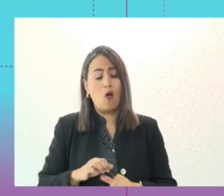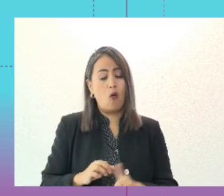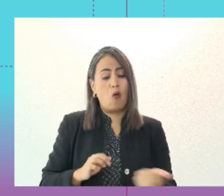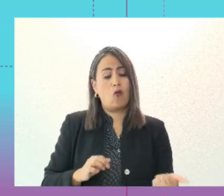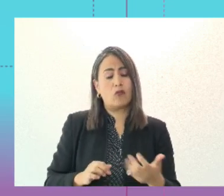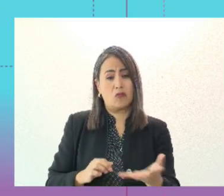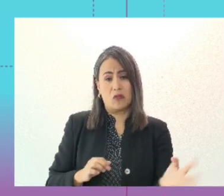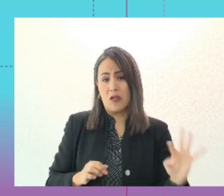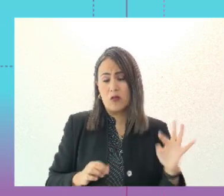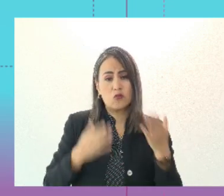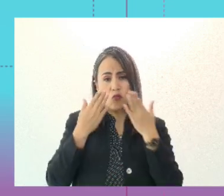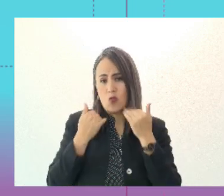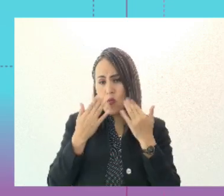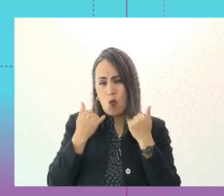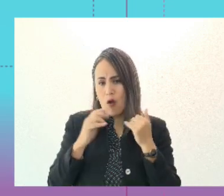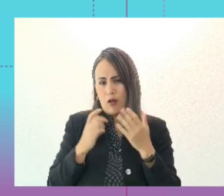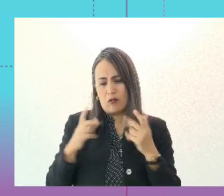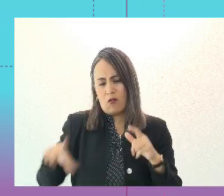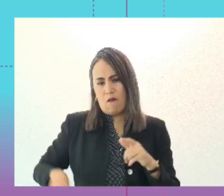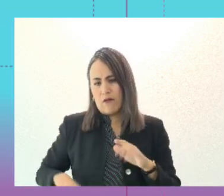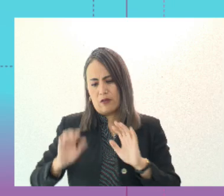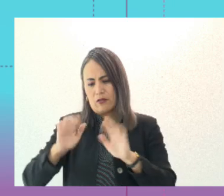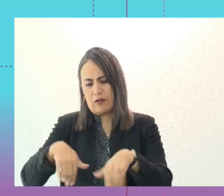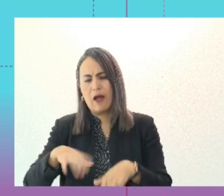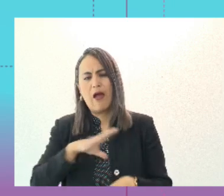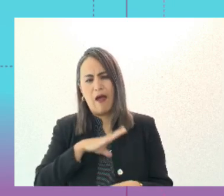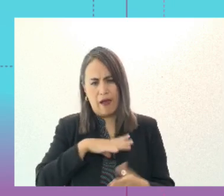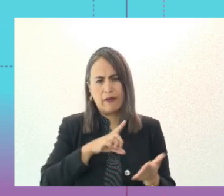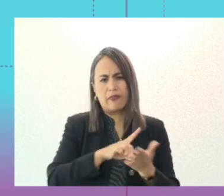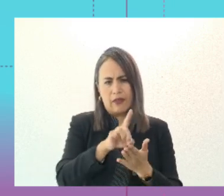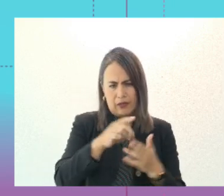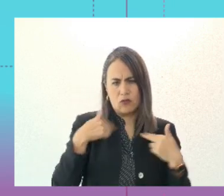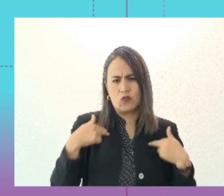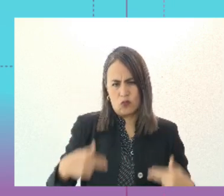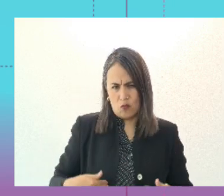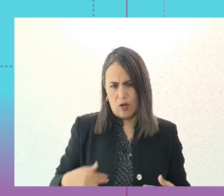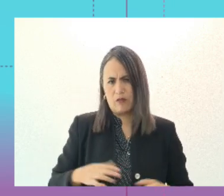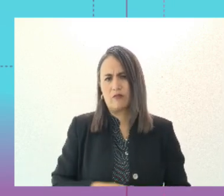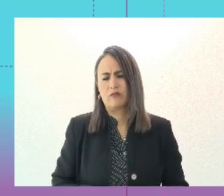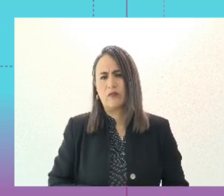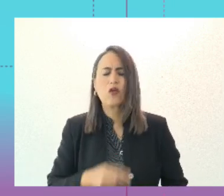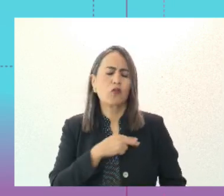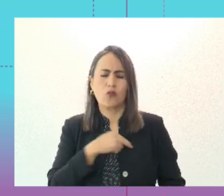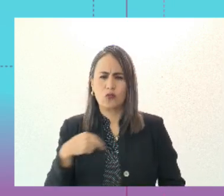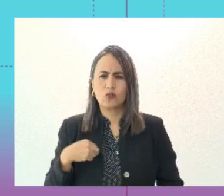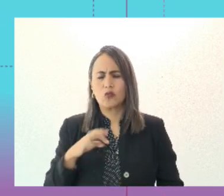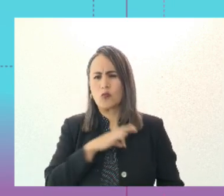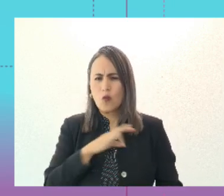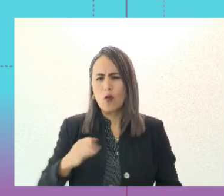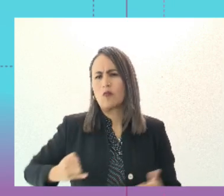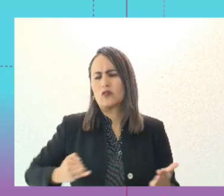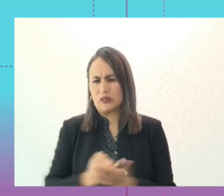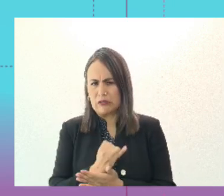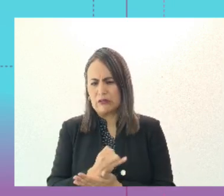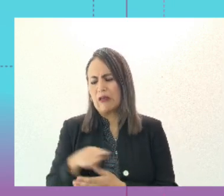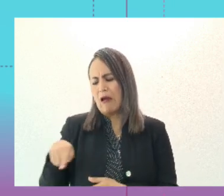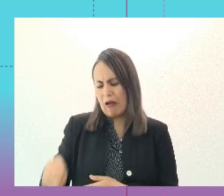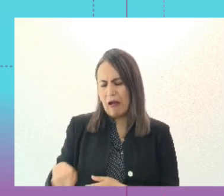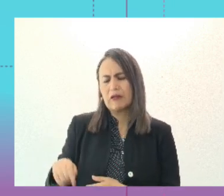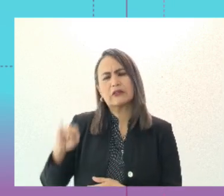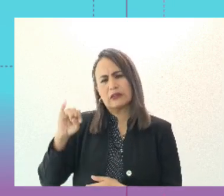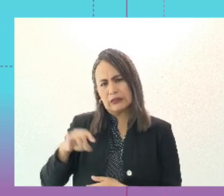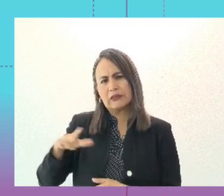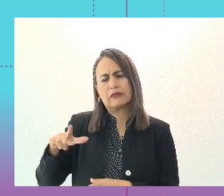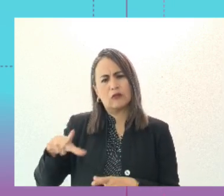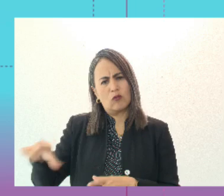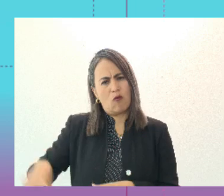ejercer esa soberanía. Es decir, nosotros ejercemos soberanía si tenemos un cargo público, como es el particular. Tengo que